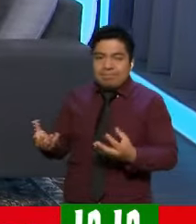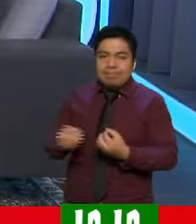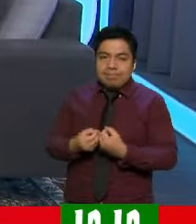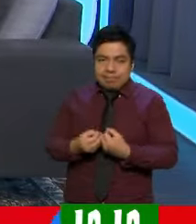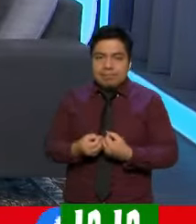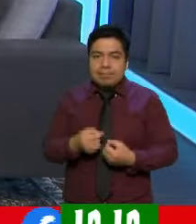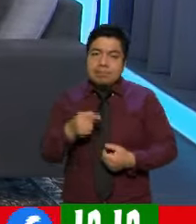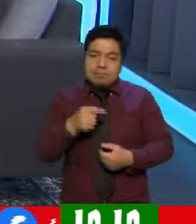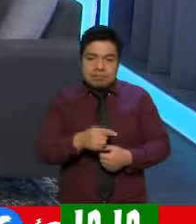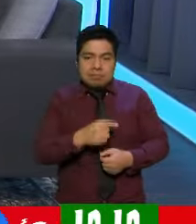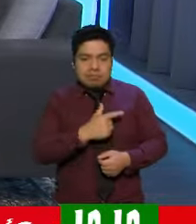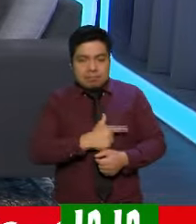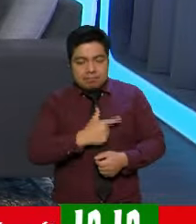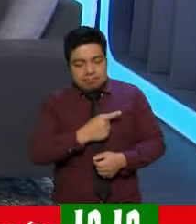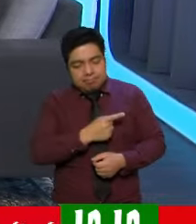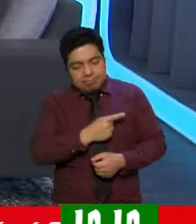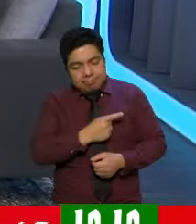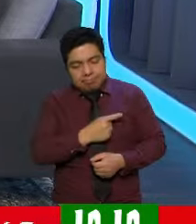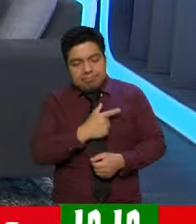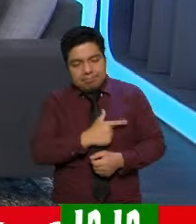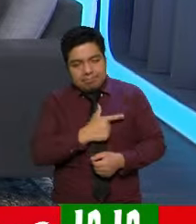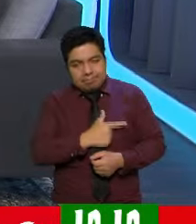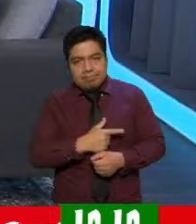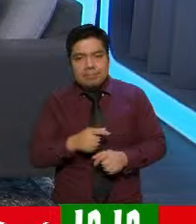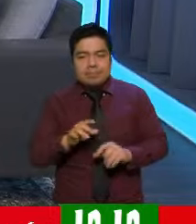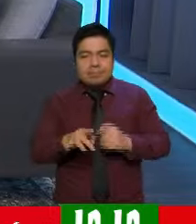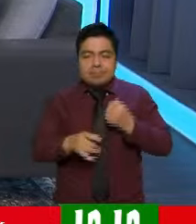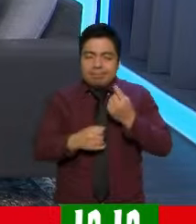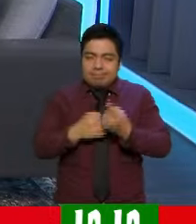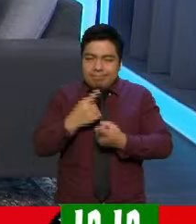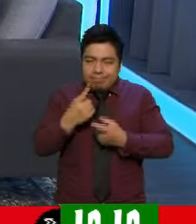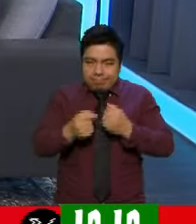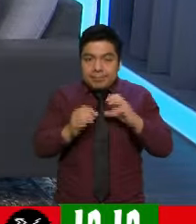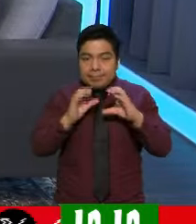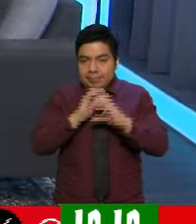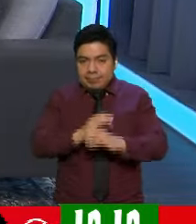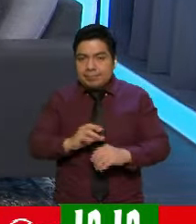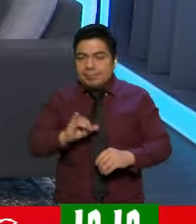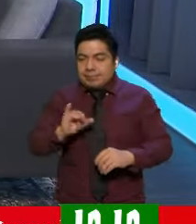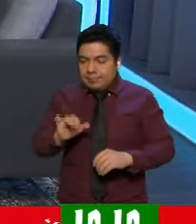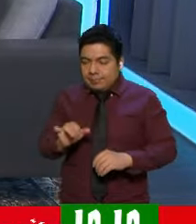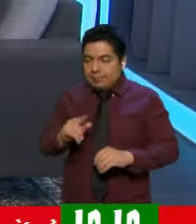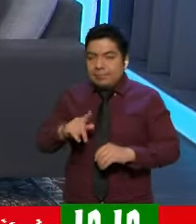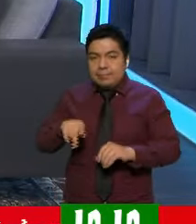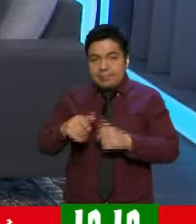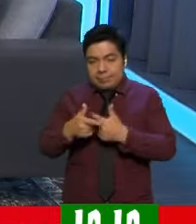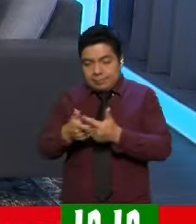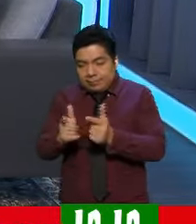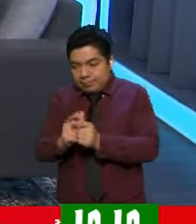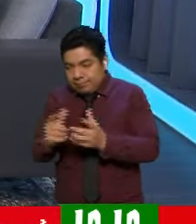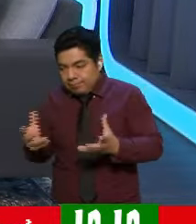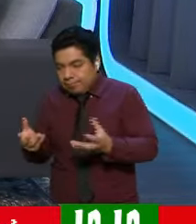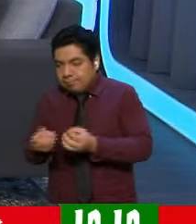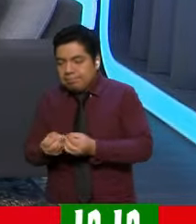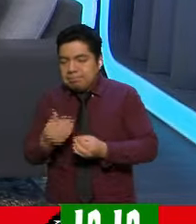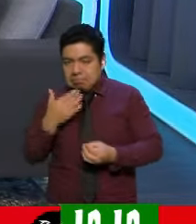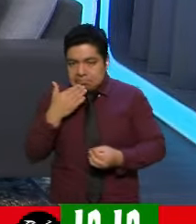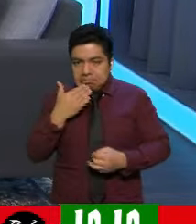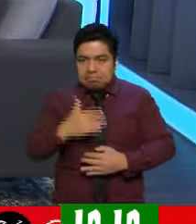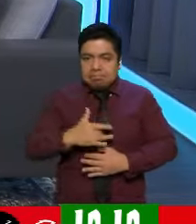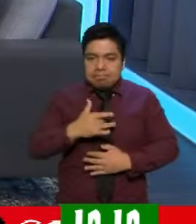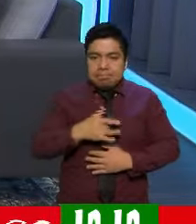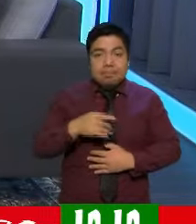más solo. ¿A poco? Sí. Sí. Yo había rolas que sí y otras que con la banda subían mucho. Y además, un saludo